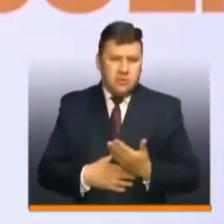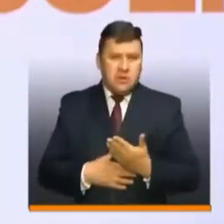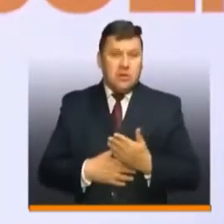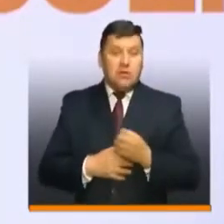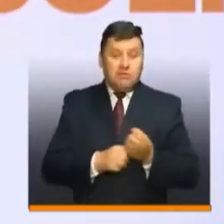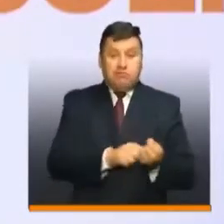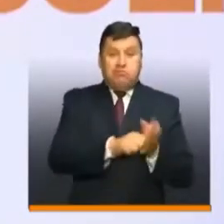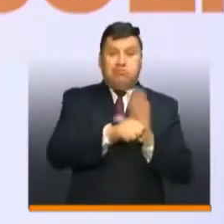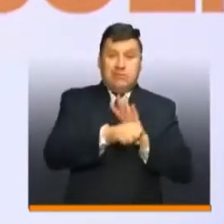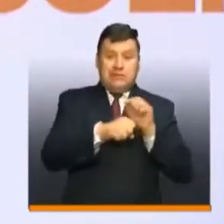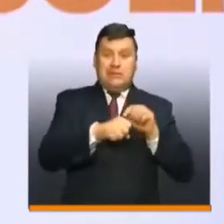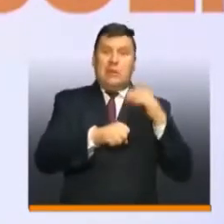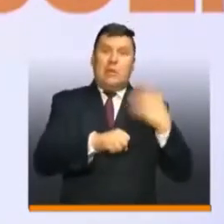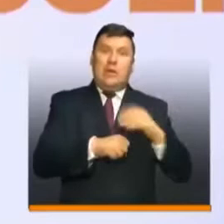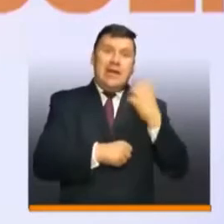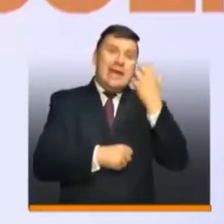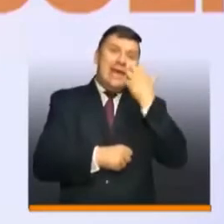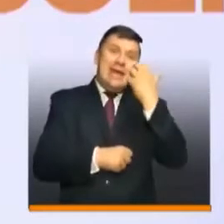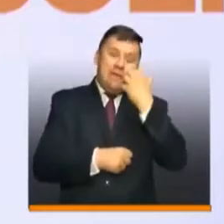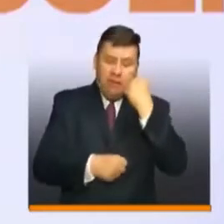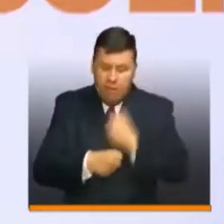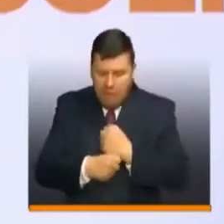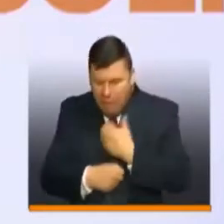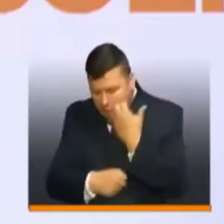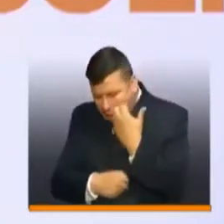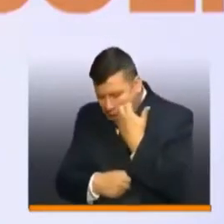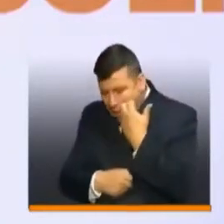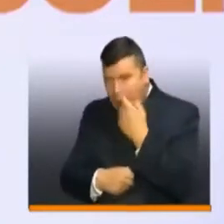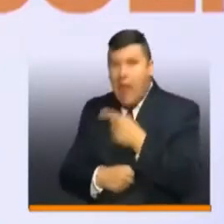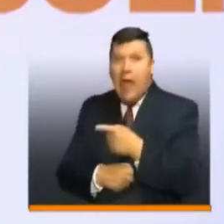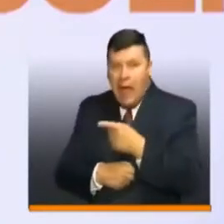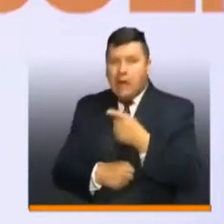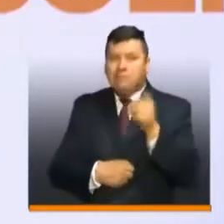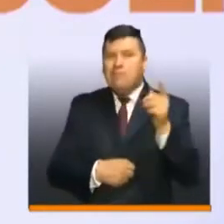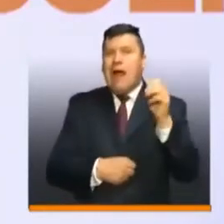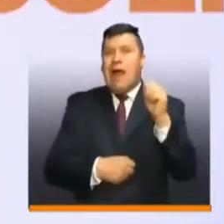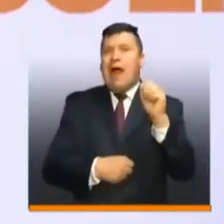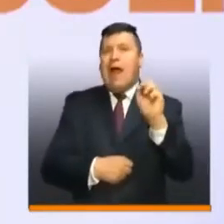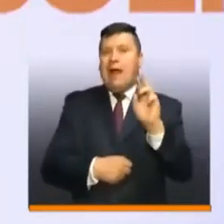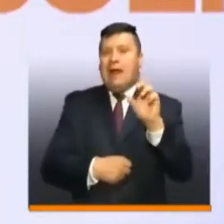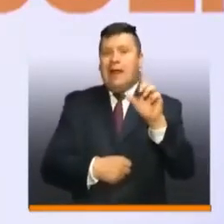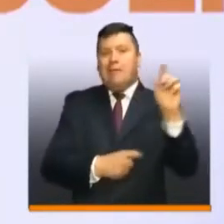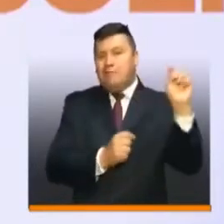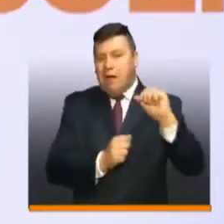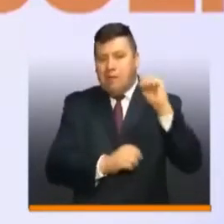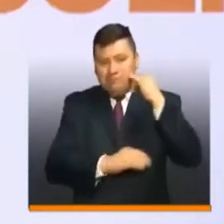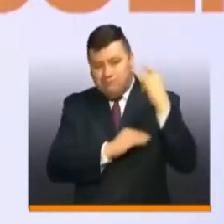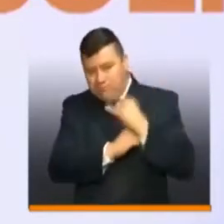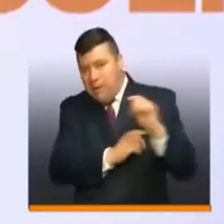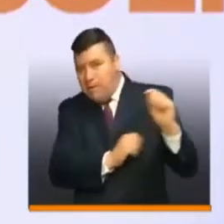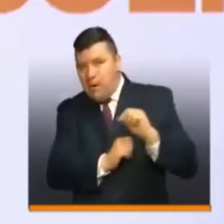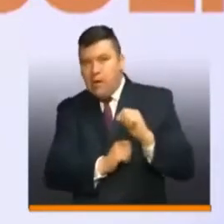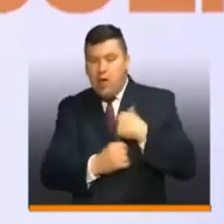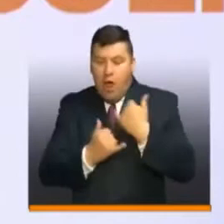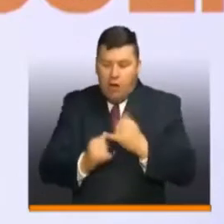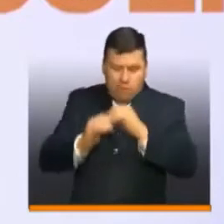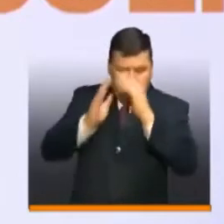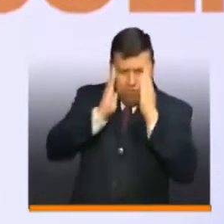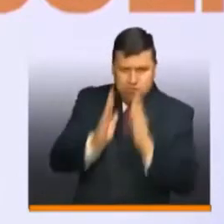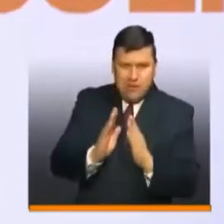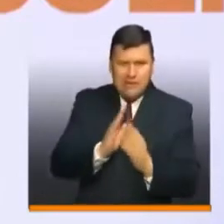19 es una enfermedad laboral para el personal de la salud y ahora obviamente concentrarnos en que esta